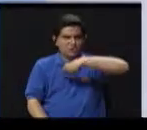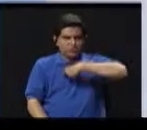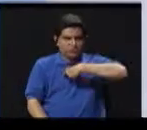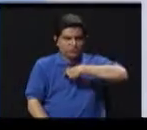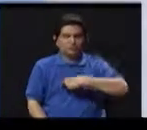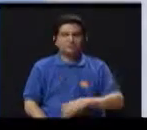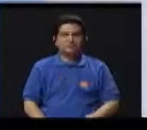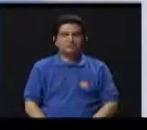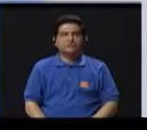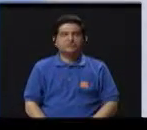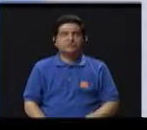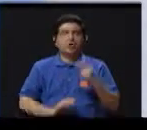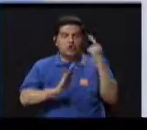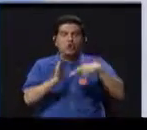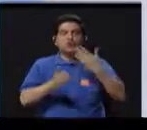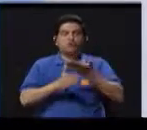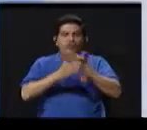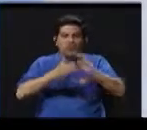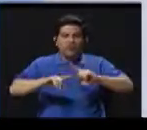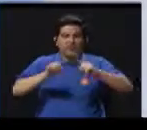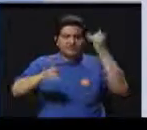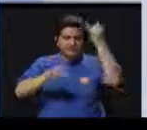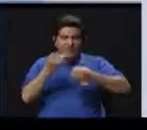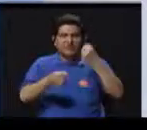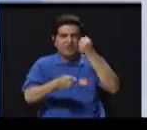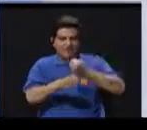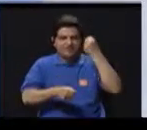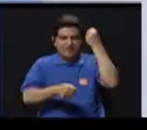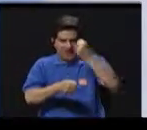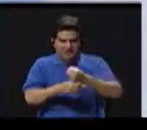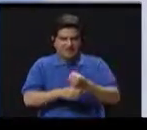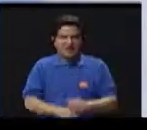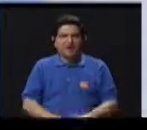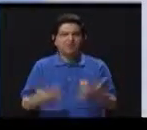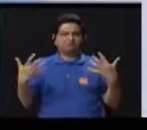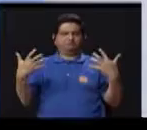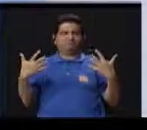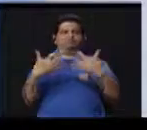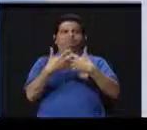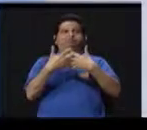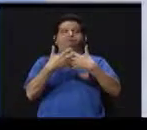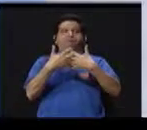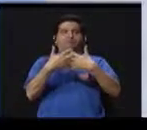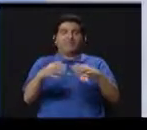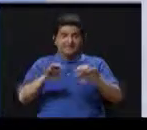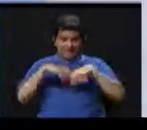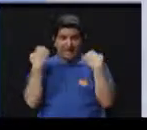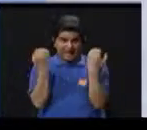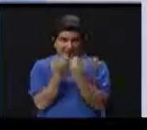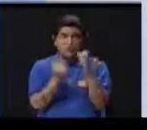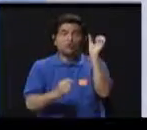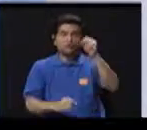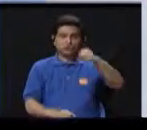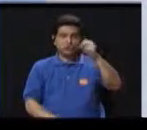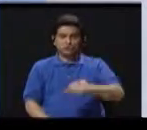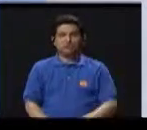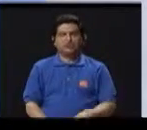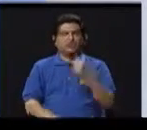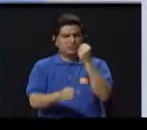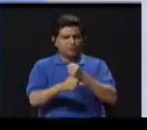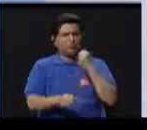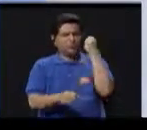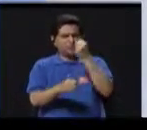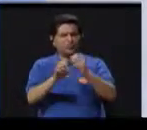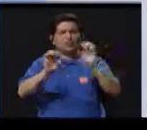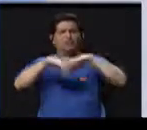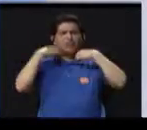Nosotros dividimos los roles, pero al final el trabajo fue como muy en conjunto. Entonces, fue de equipo. Sí, fue mucho